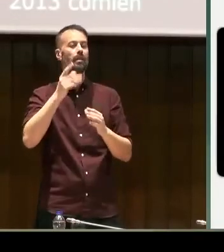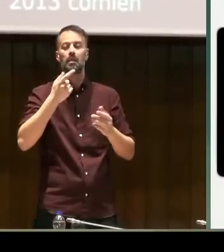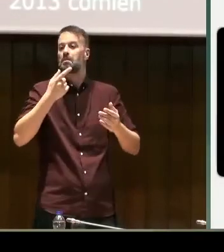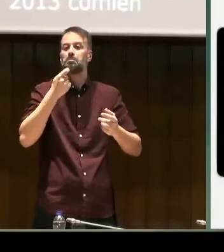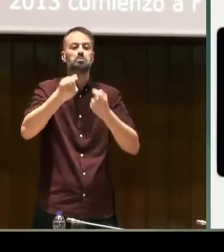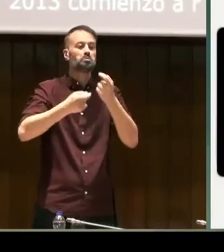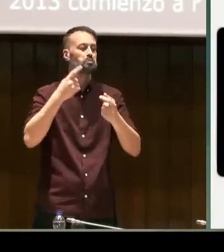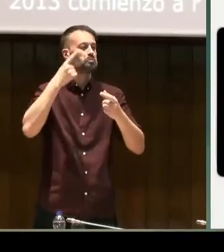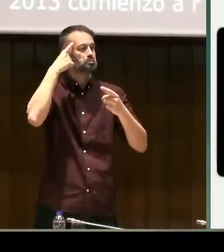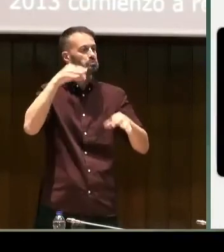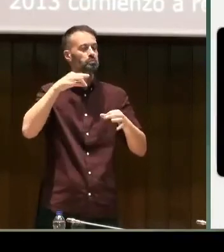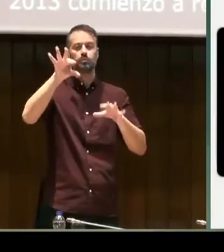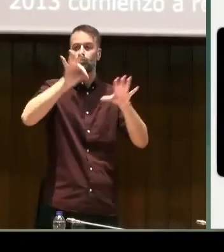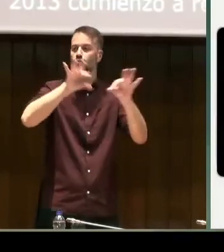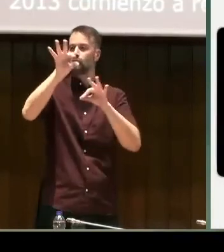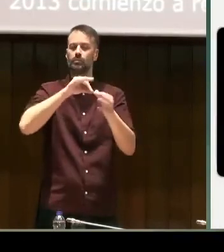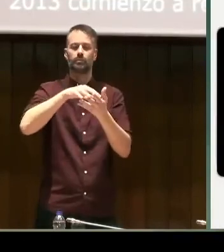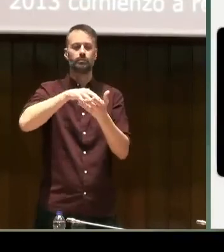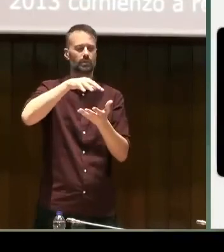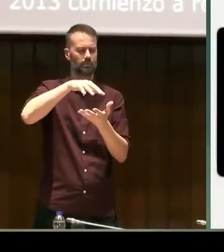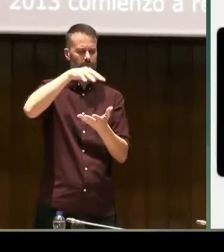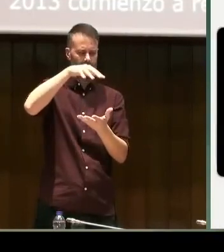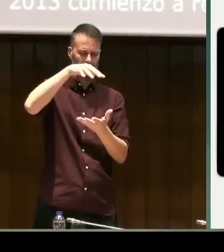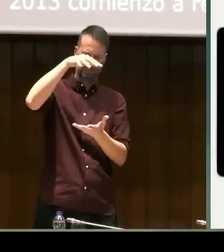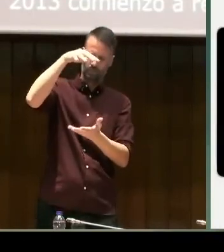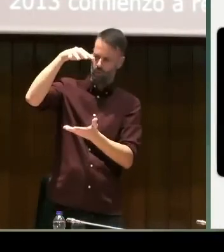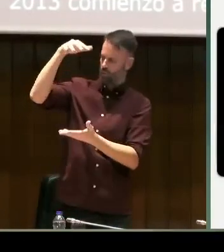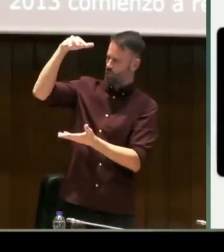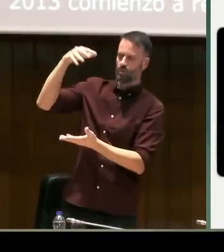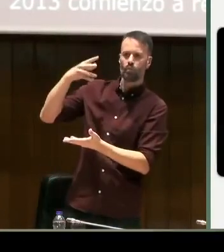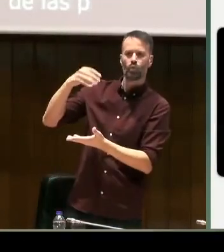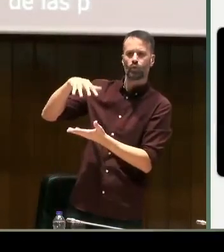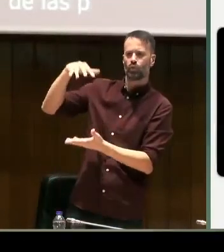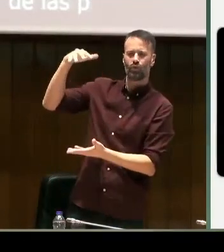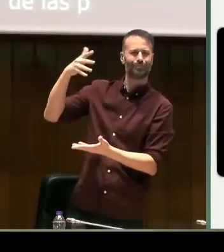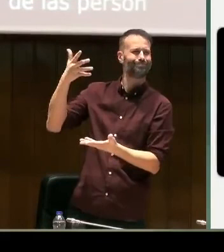Y desde el año 2013 al año 2015, de forma un tanto inconsciente,